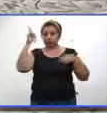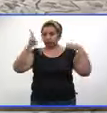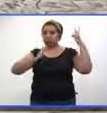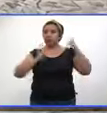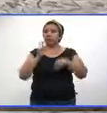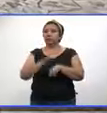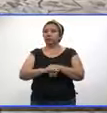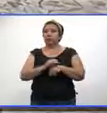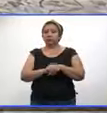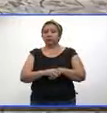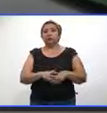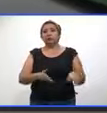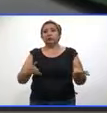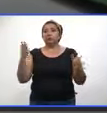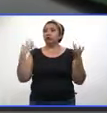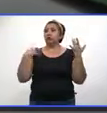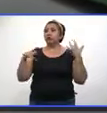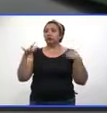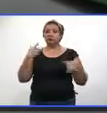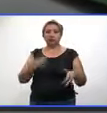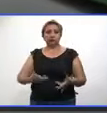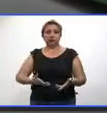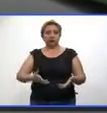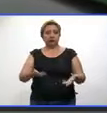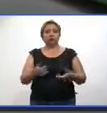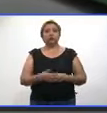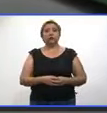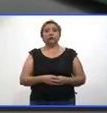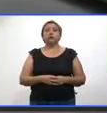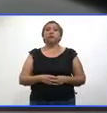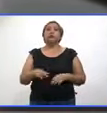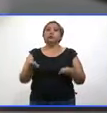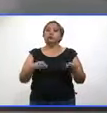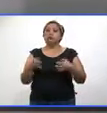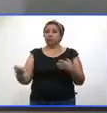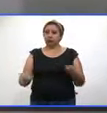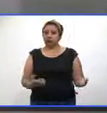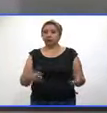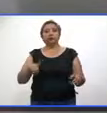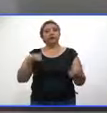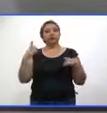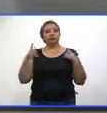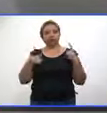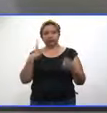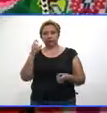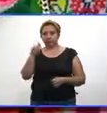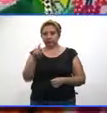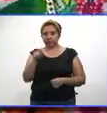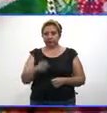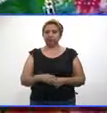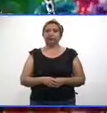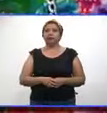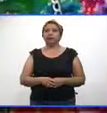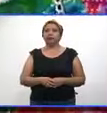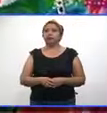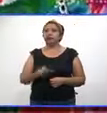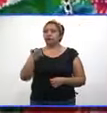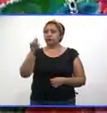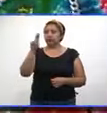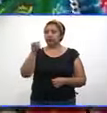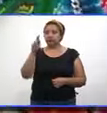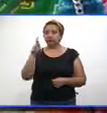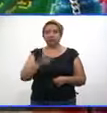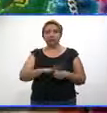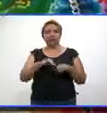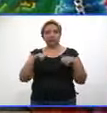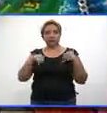amigos y los recoge para pasear por las calles de su municipio. Trabajo, ejercicio y diversión en un mismo vehículo. Andrea desea que